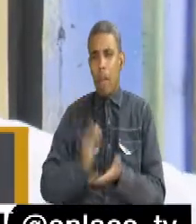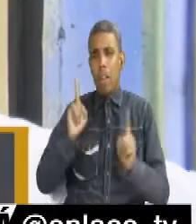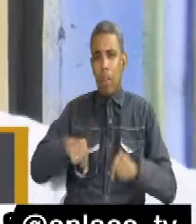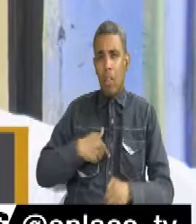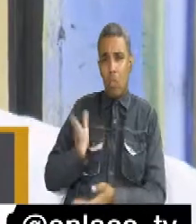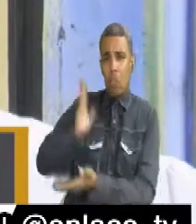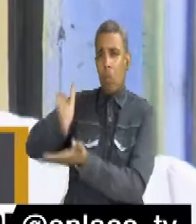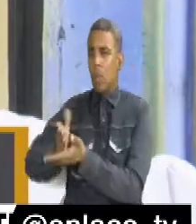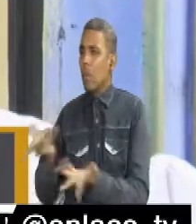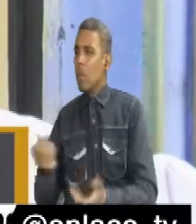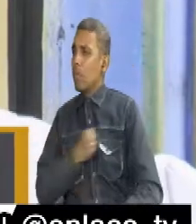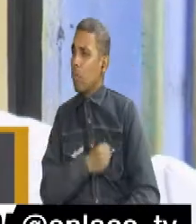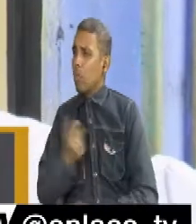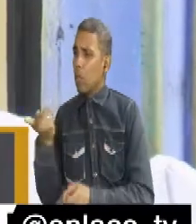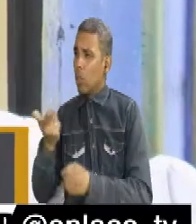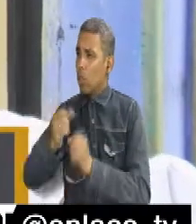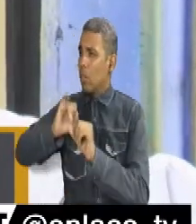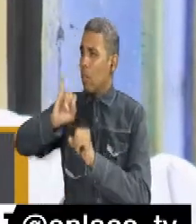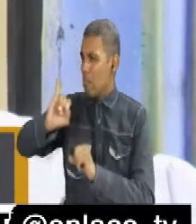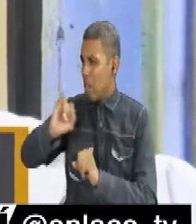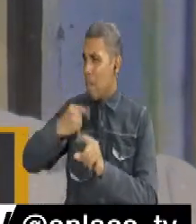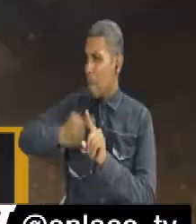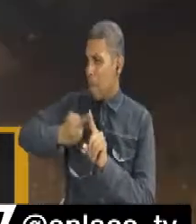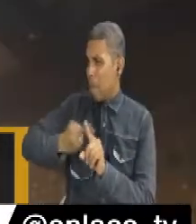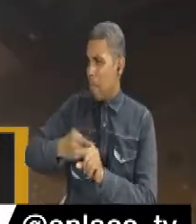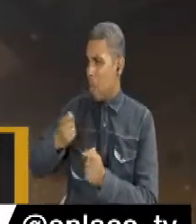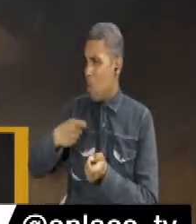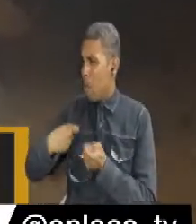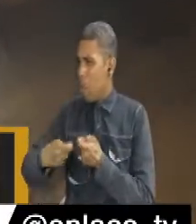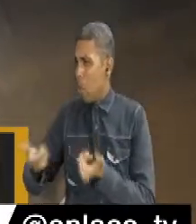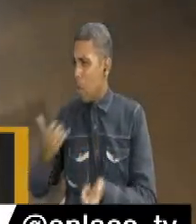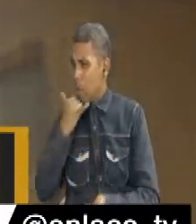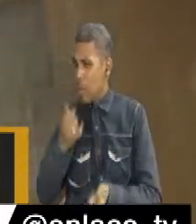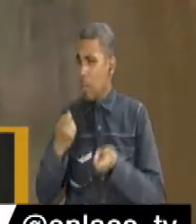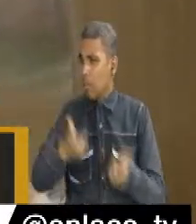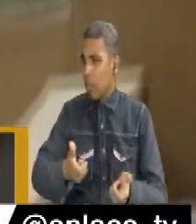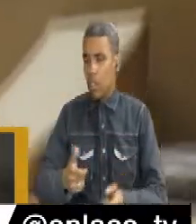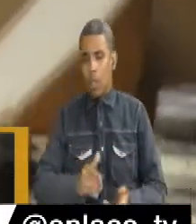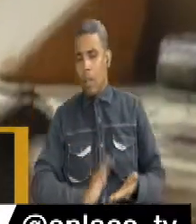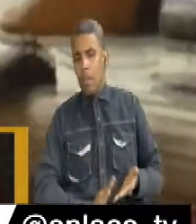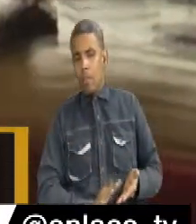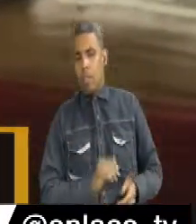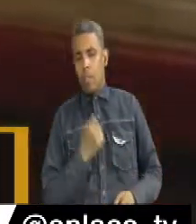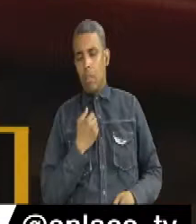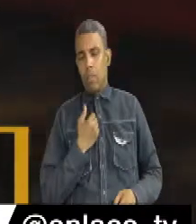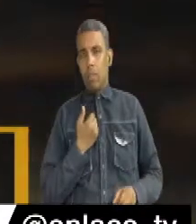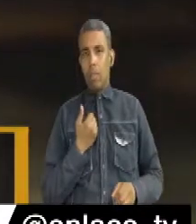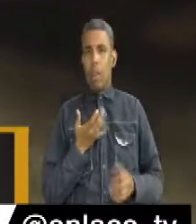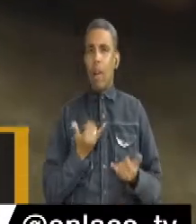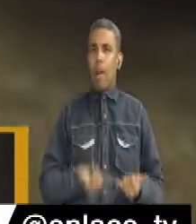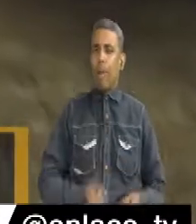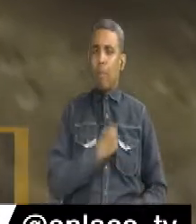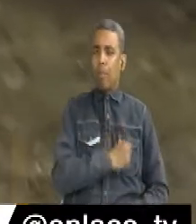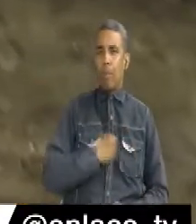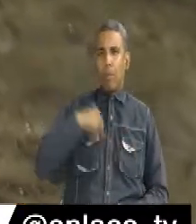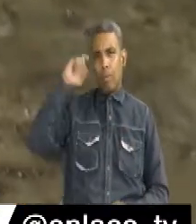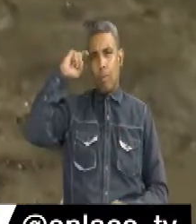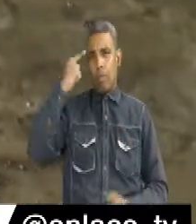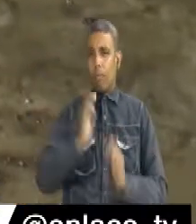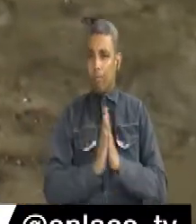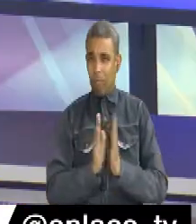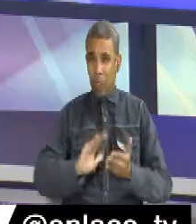poder establecer otra vez lo de la habitación. La familia damnificada espera ahora la ayuda oficial y de los buenos corazones.